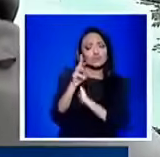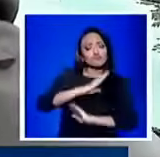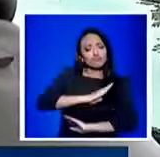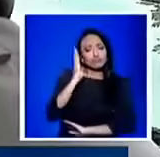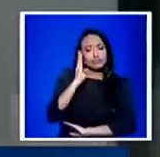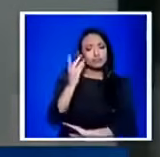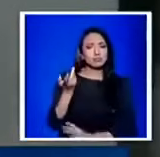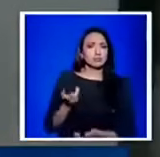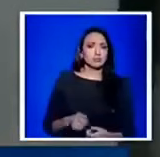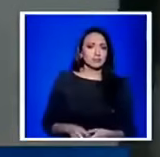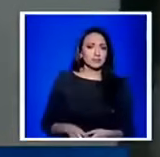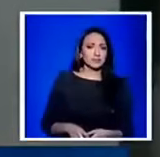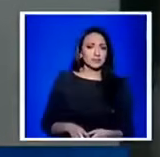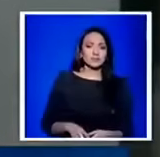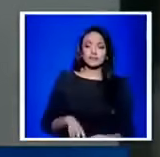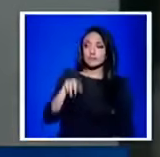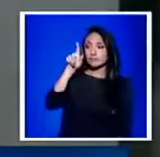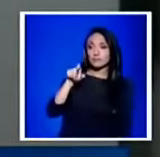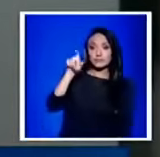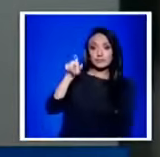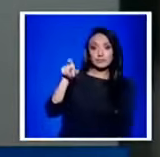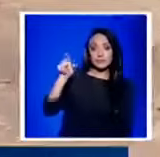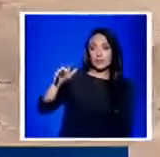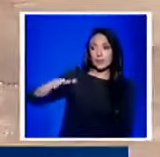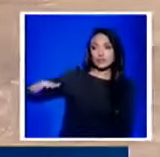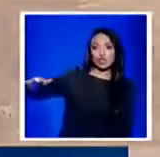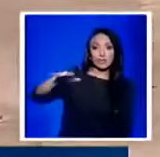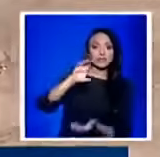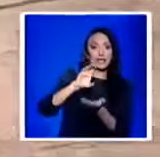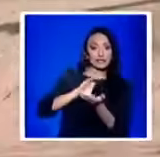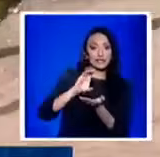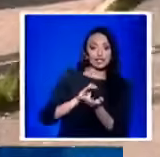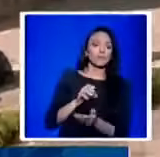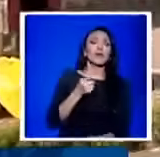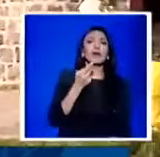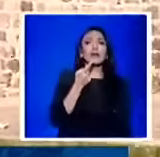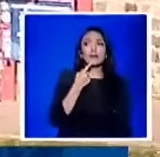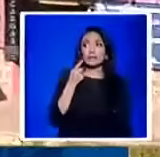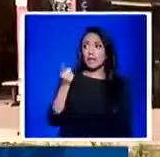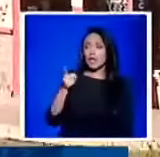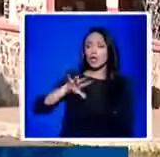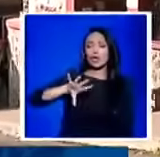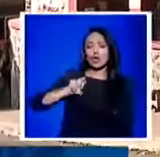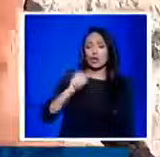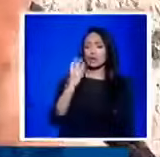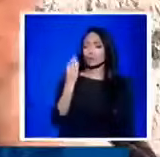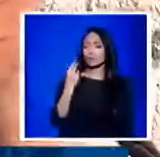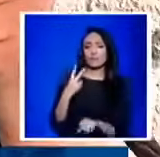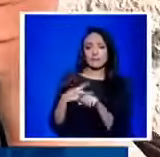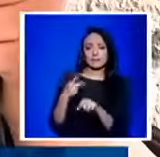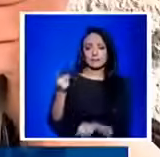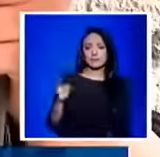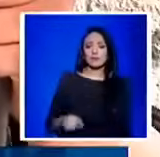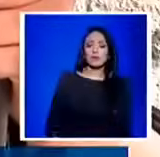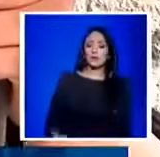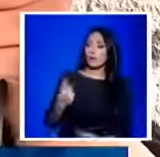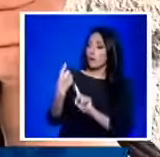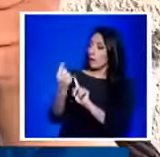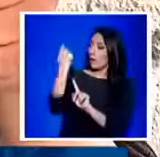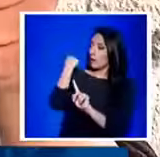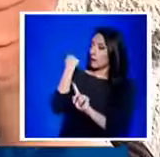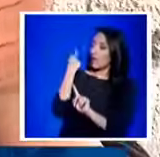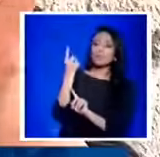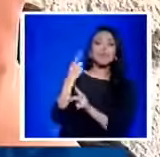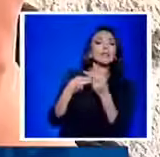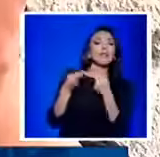ante la delincuencia. Según los moradores de la Alameda, los robos y asaltos son frecuentes. Claro, en la parte de allá atrás igual hay varios